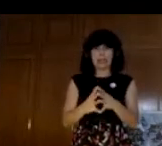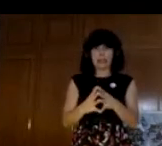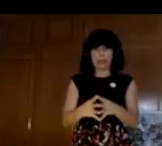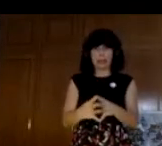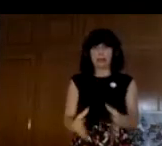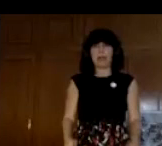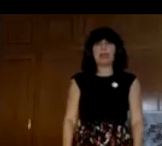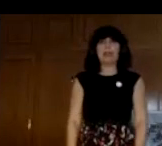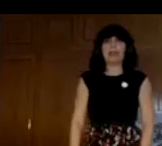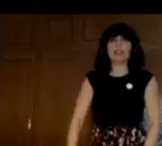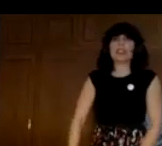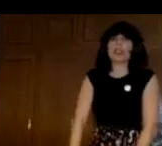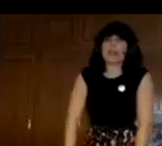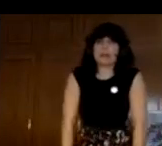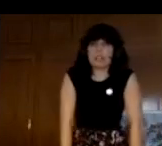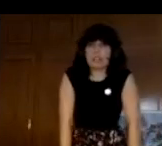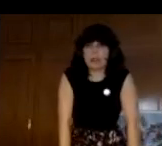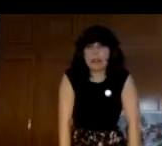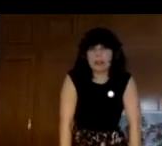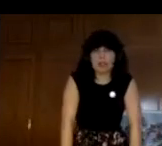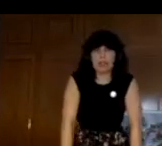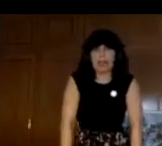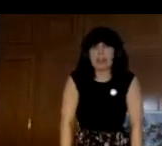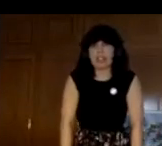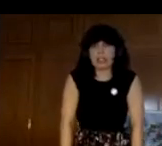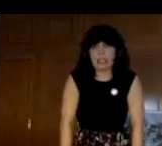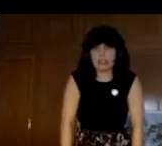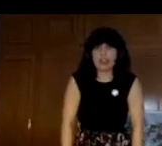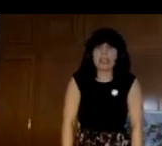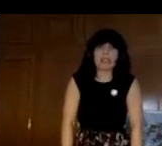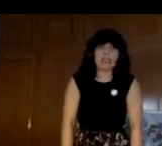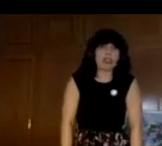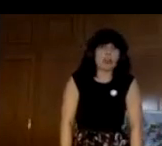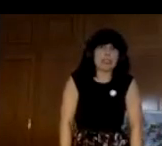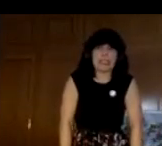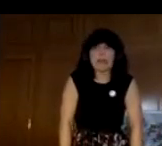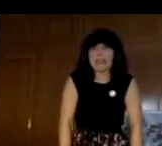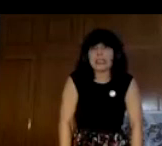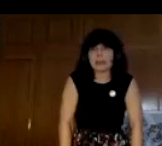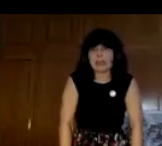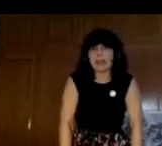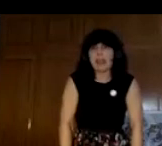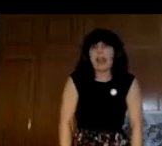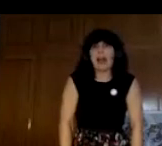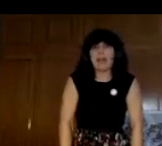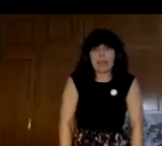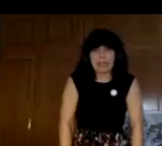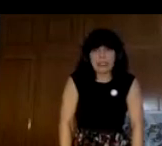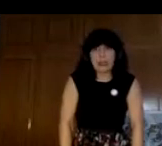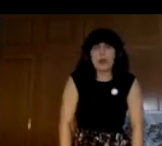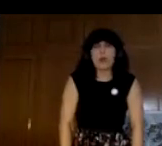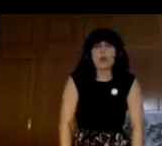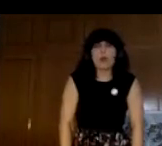2017, ¿vale? Que nosotros empezamos a trabajar con el tema de los indecisos representaban en España